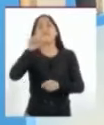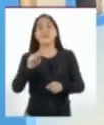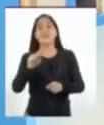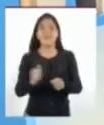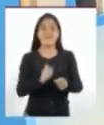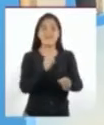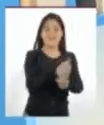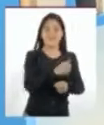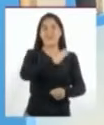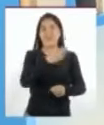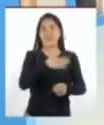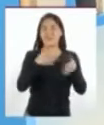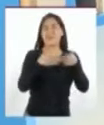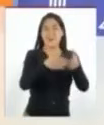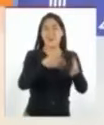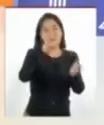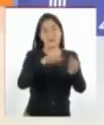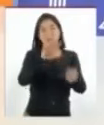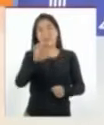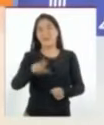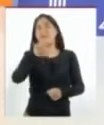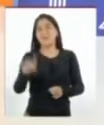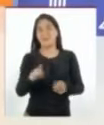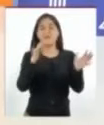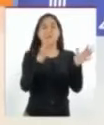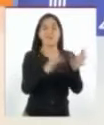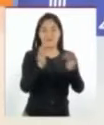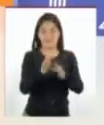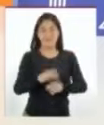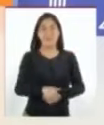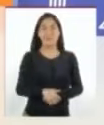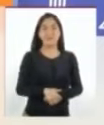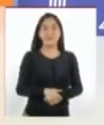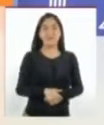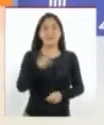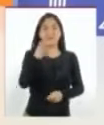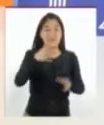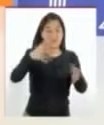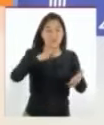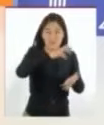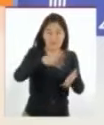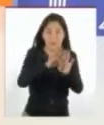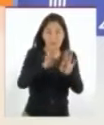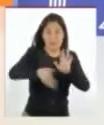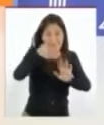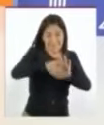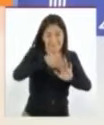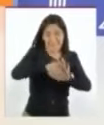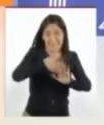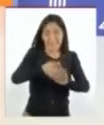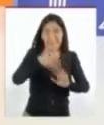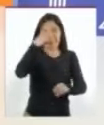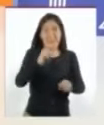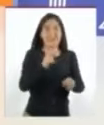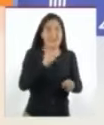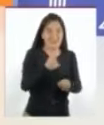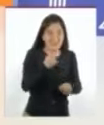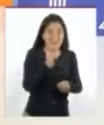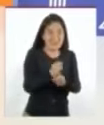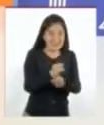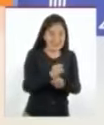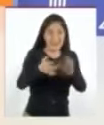en 1500 después de Cristo. Las excavaciones hechas por los arqueólogos permitieron dividir